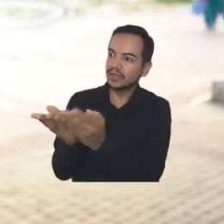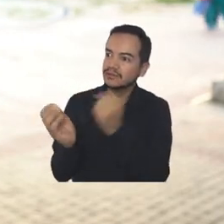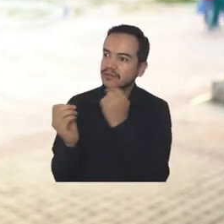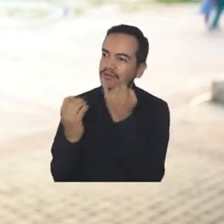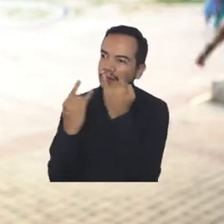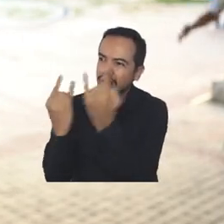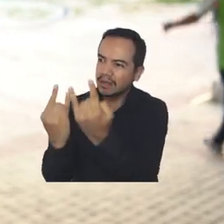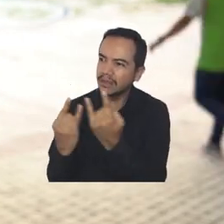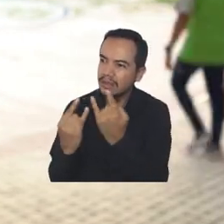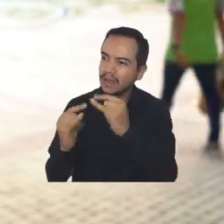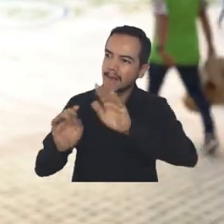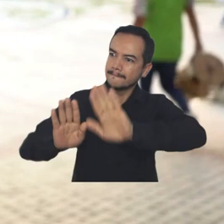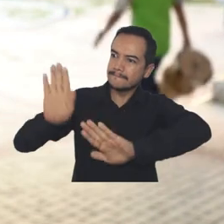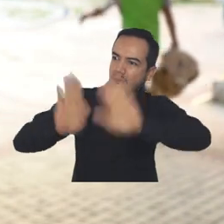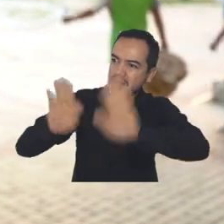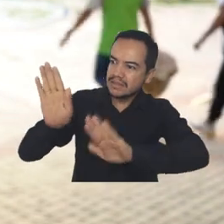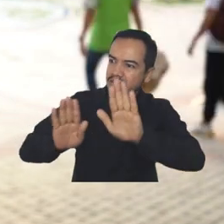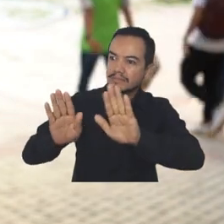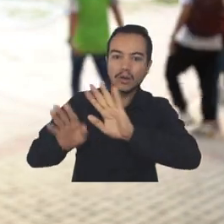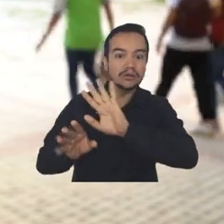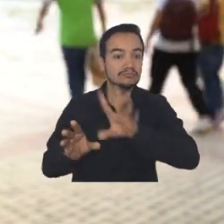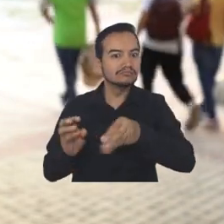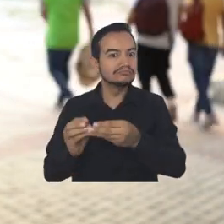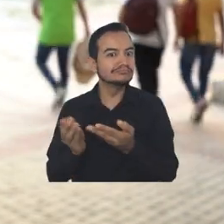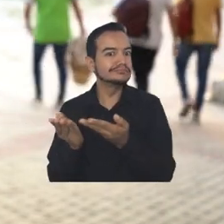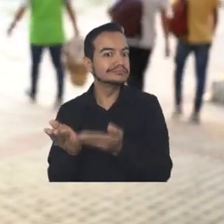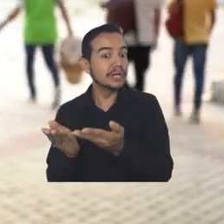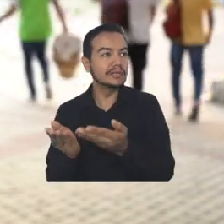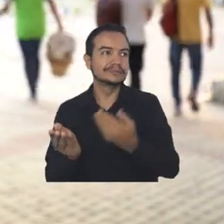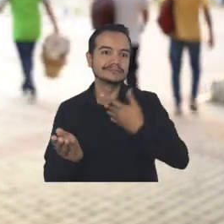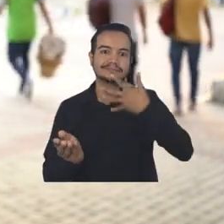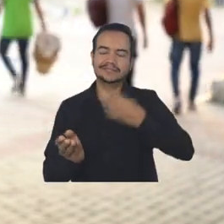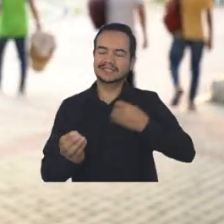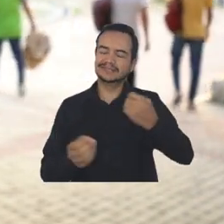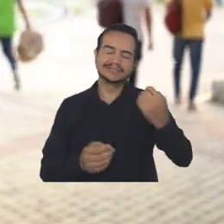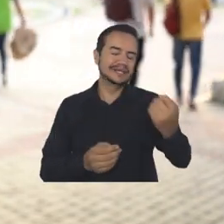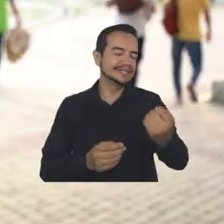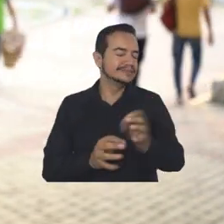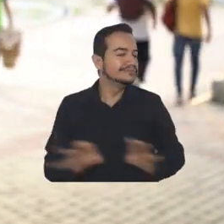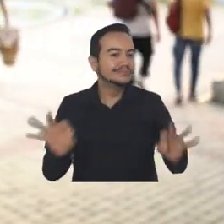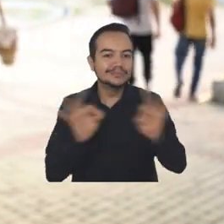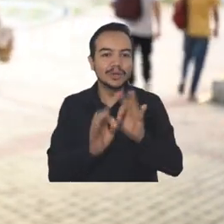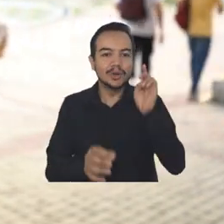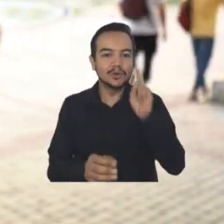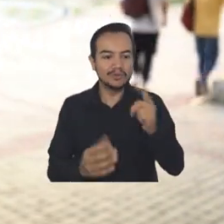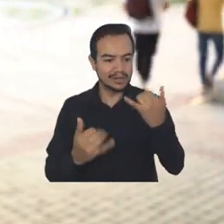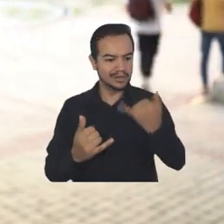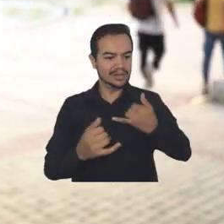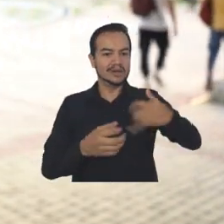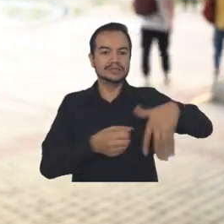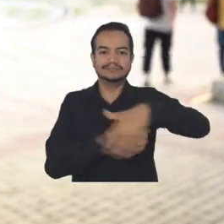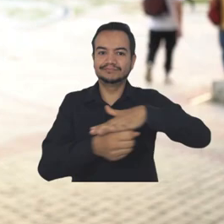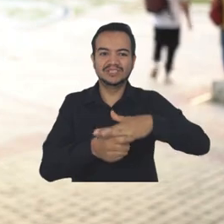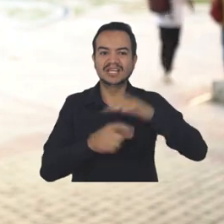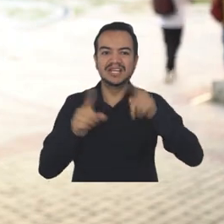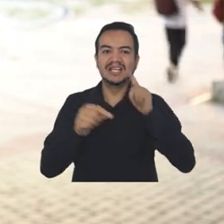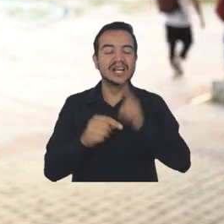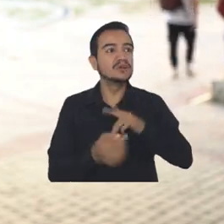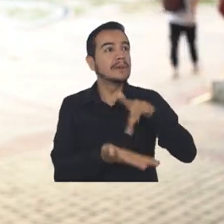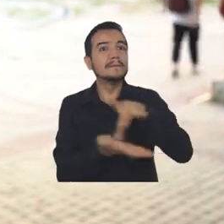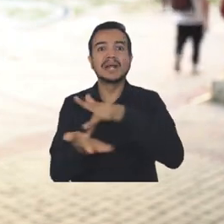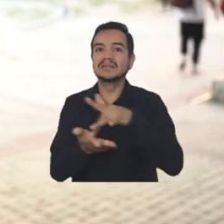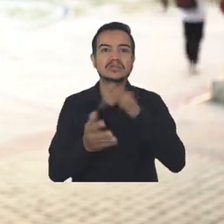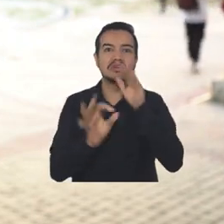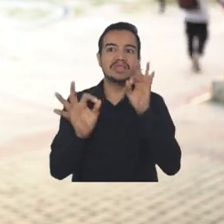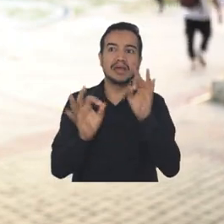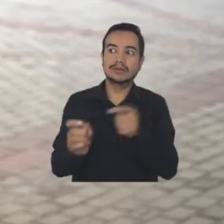escuchar, a participar, a permanecer, y eso es supremamente valioso en este momento en que hemos perdido como esas dinámicas en la participación